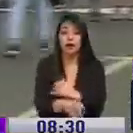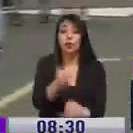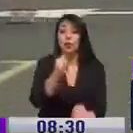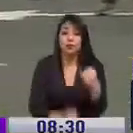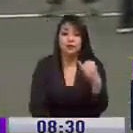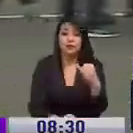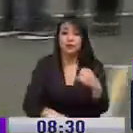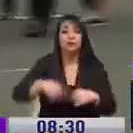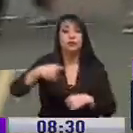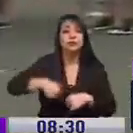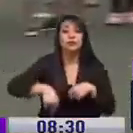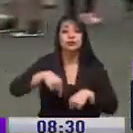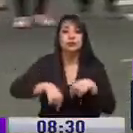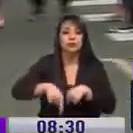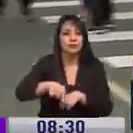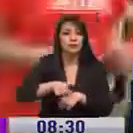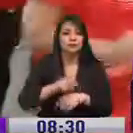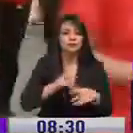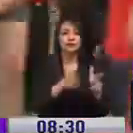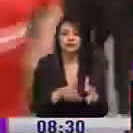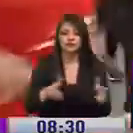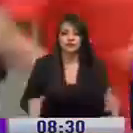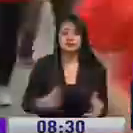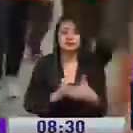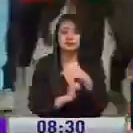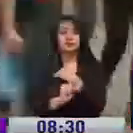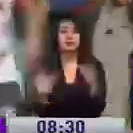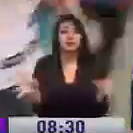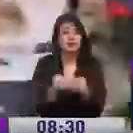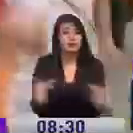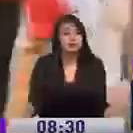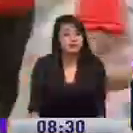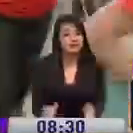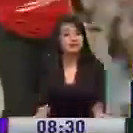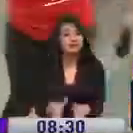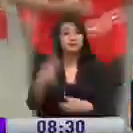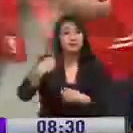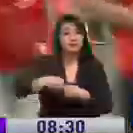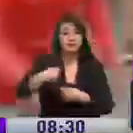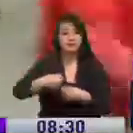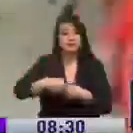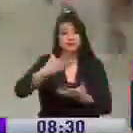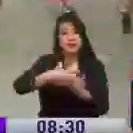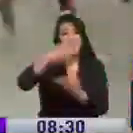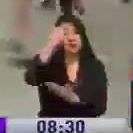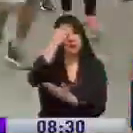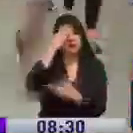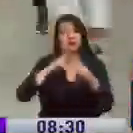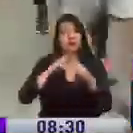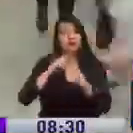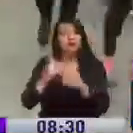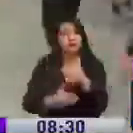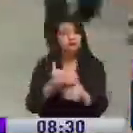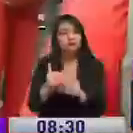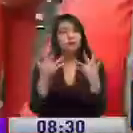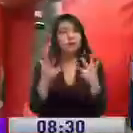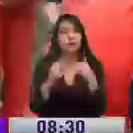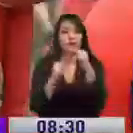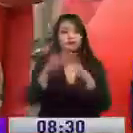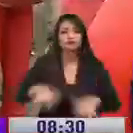los talleres y cocheras del metro. Lo que motivó a la mayoría de los participantes fue conocer de cerca y constatar los avances de la obra.